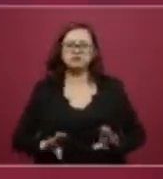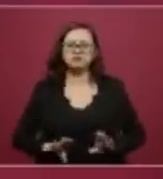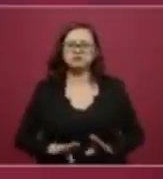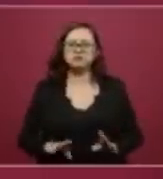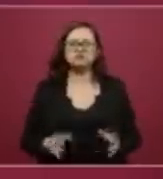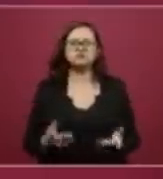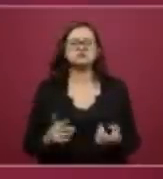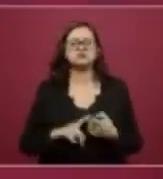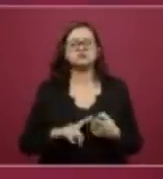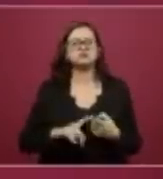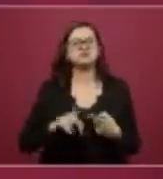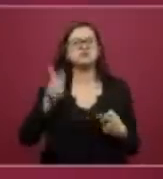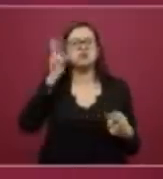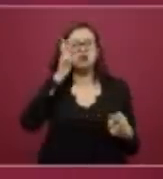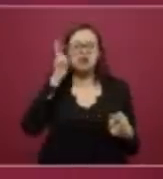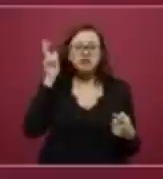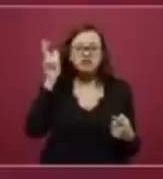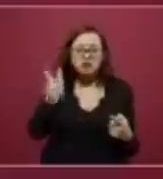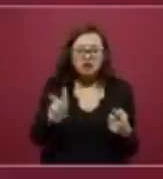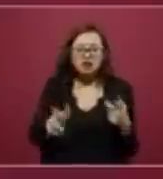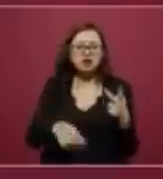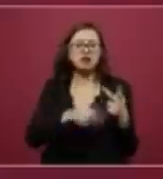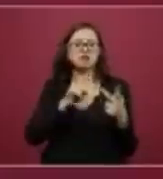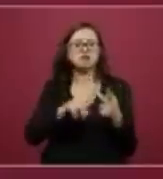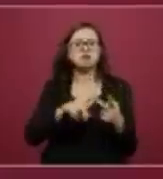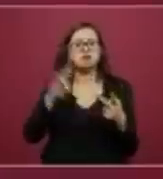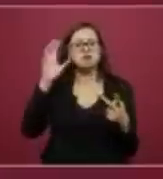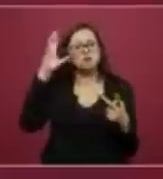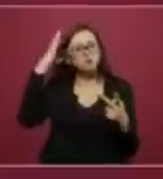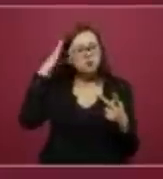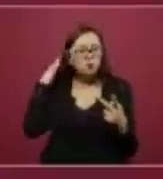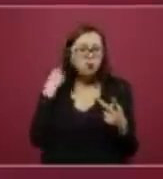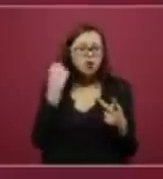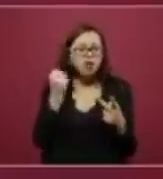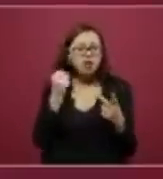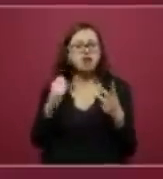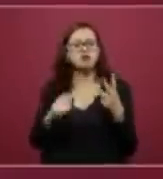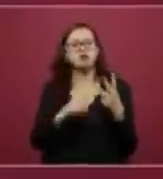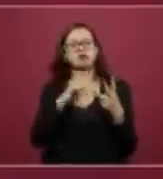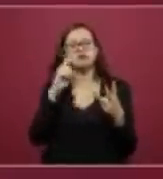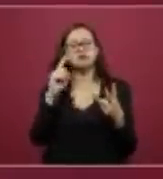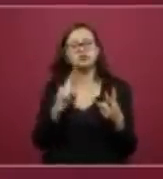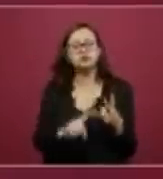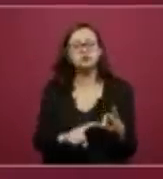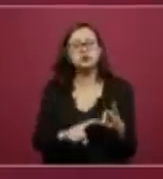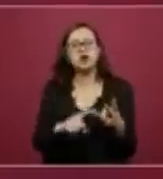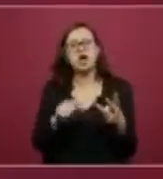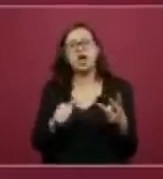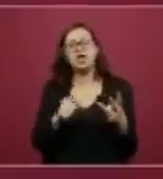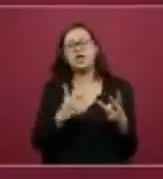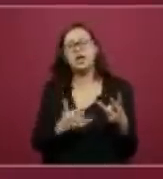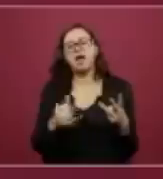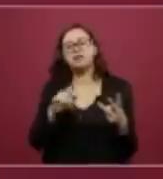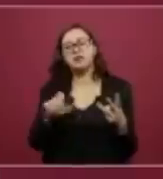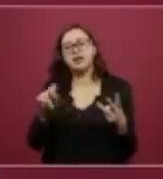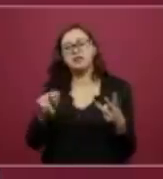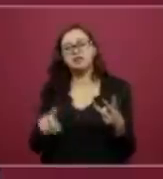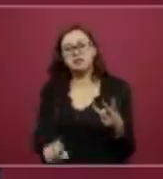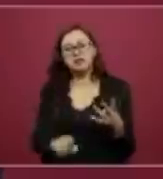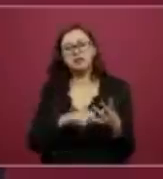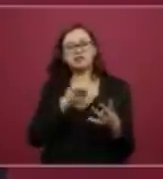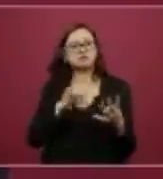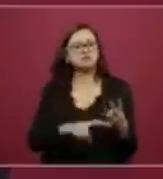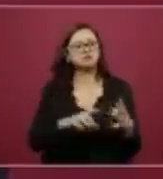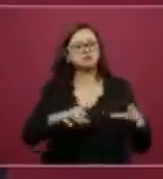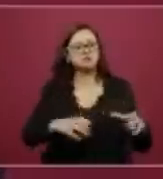Miguel Hidalgo, de Morelos, de Allende, de los independentistas, y